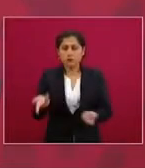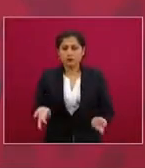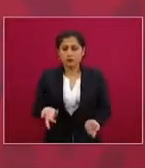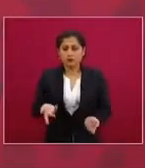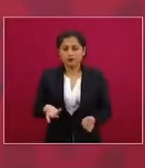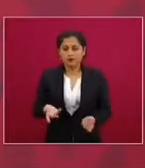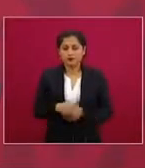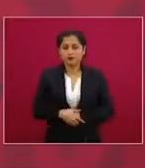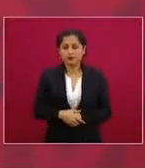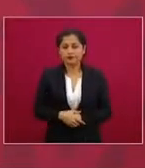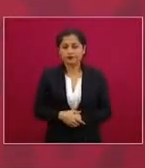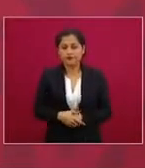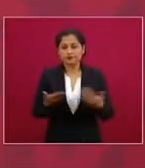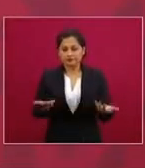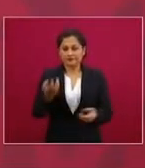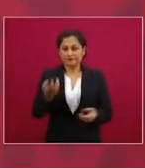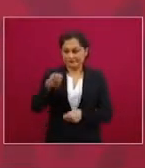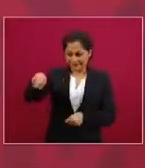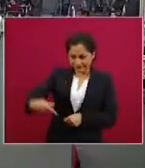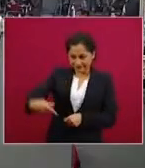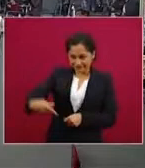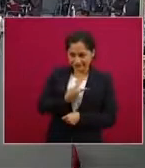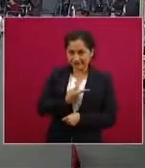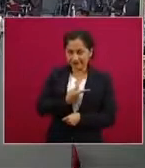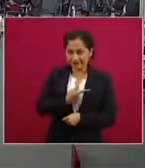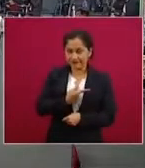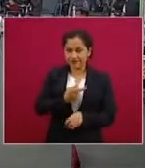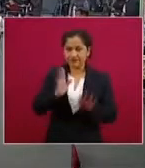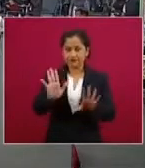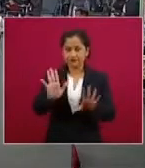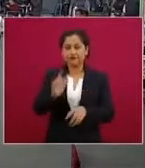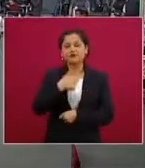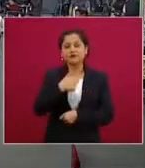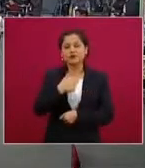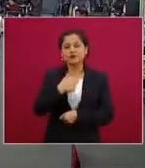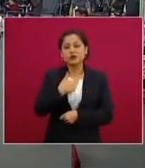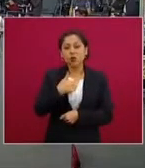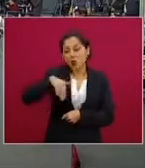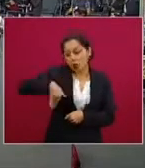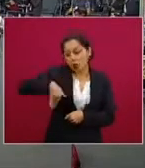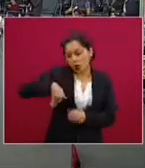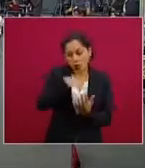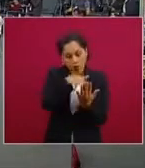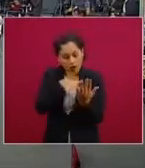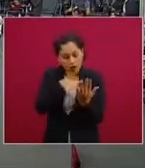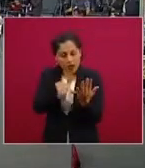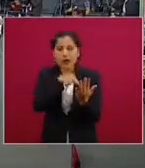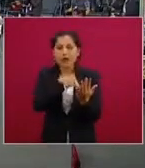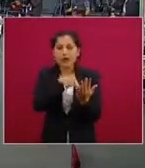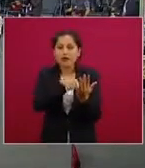Entonces, es tu pregunta. Acabo de leer un manifiesto de